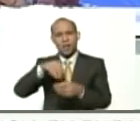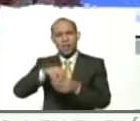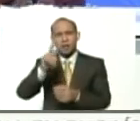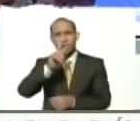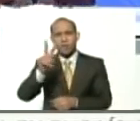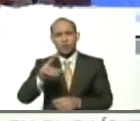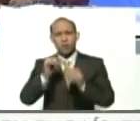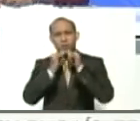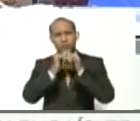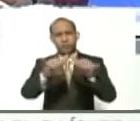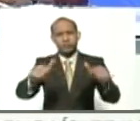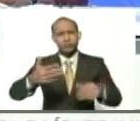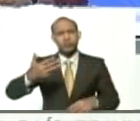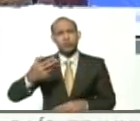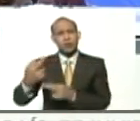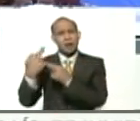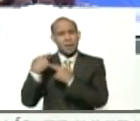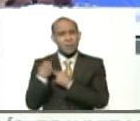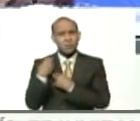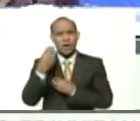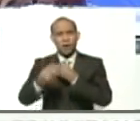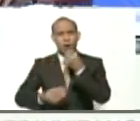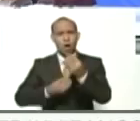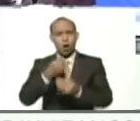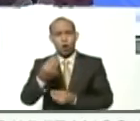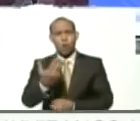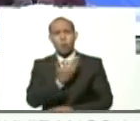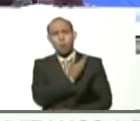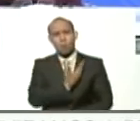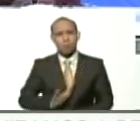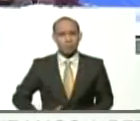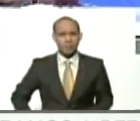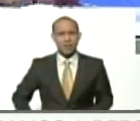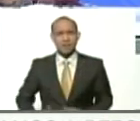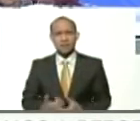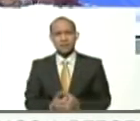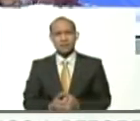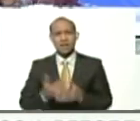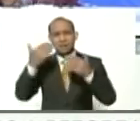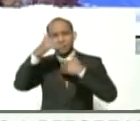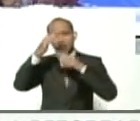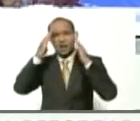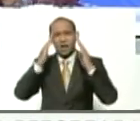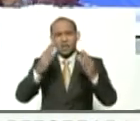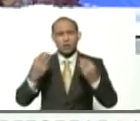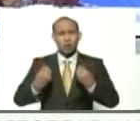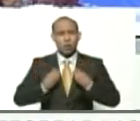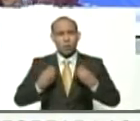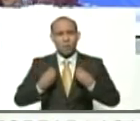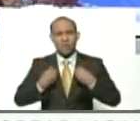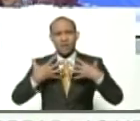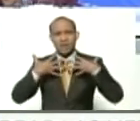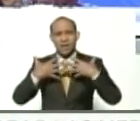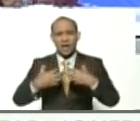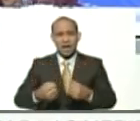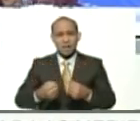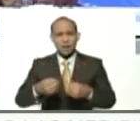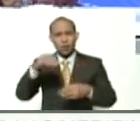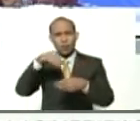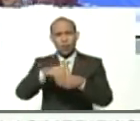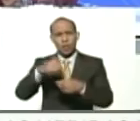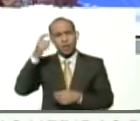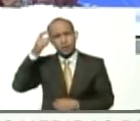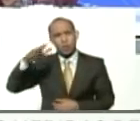responsablemente como le corresponde a un jefe de estado que está atendiendo la vida y la salud de su población